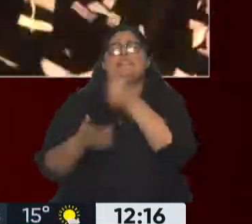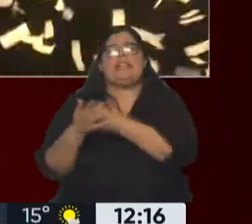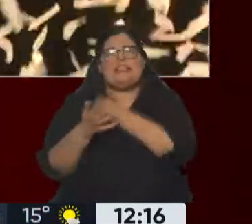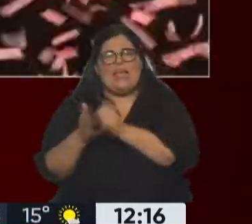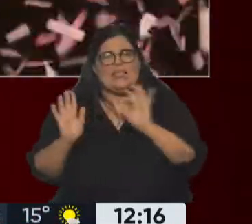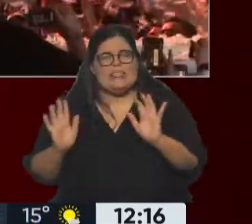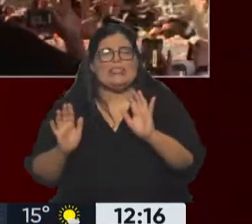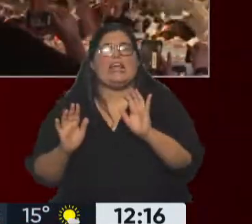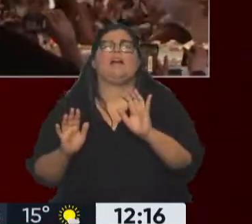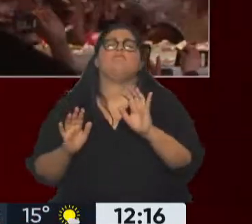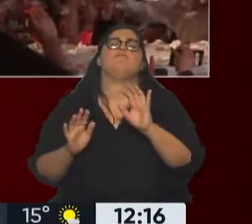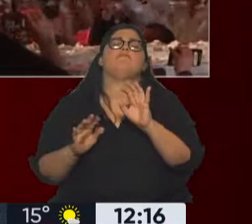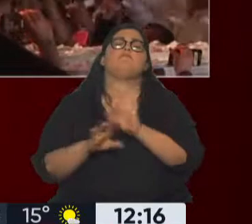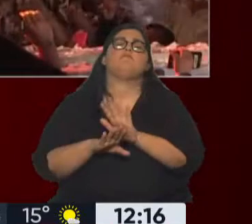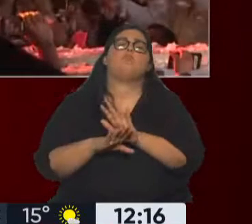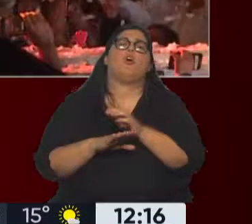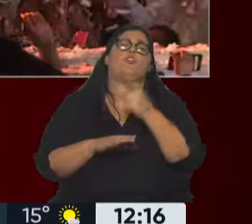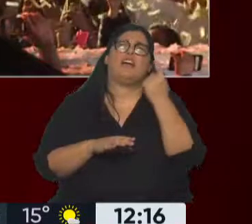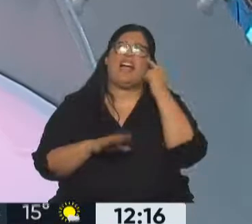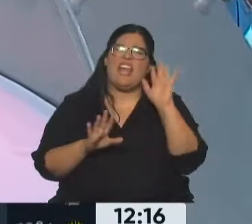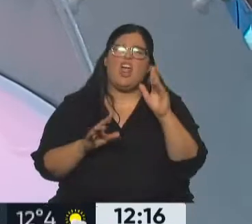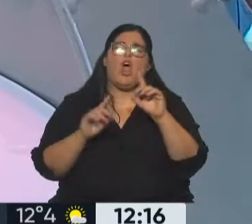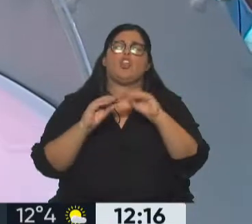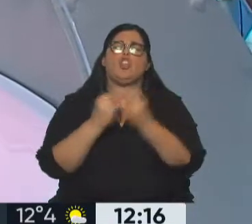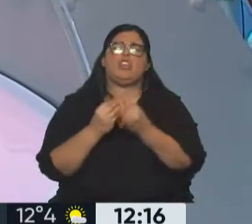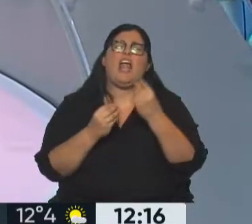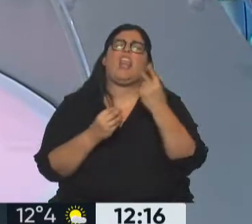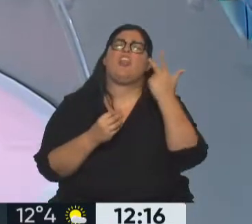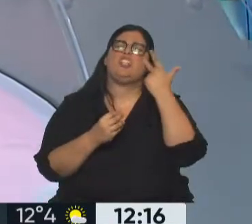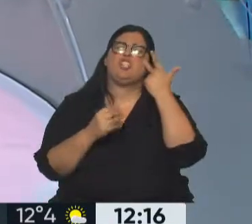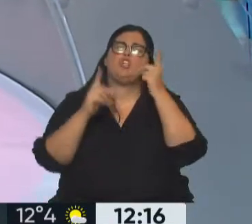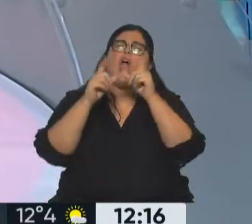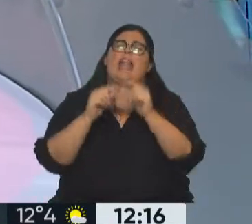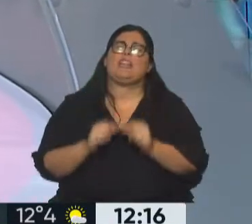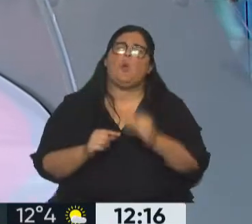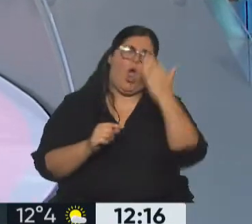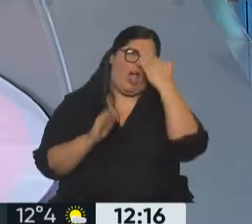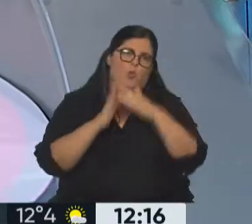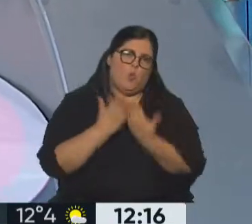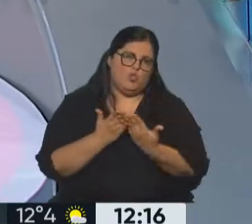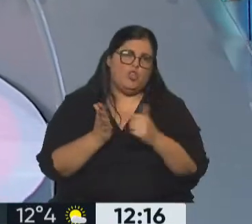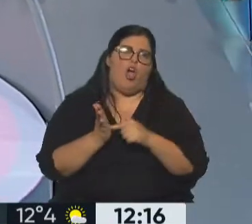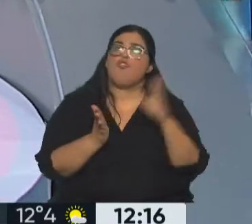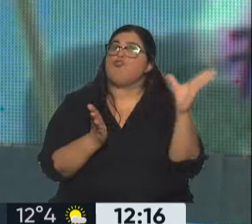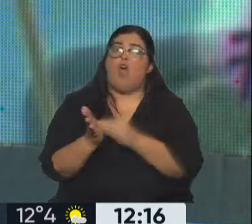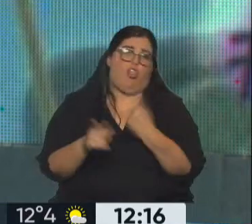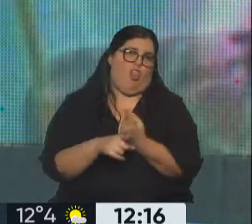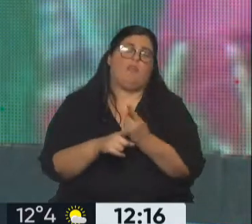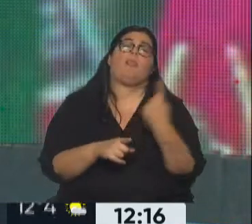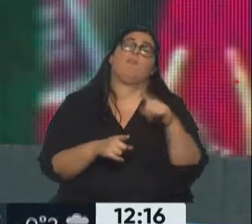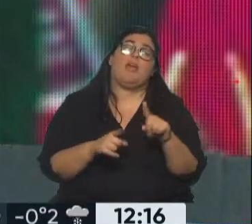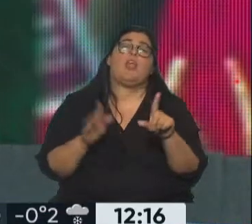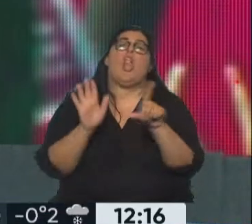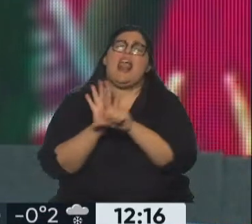no reformando, creo que son 18 artículos constitucionales, sino reformando algunas leyes, pero sí intentando llevar